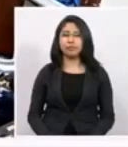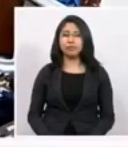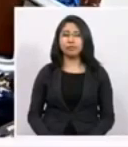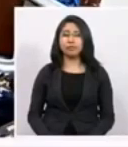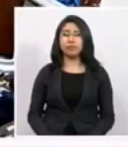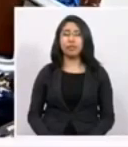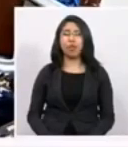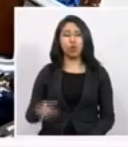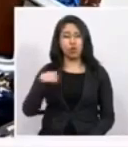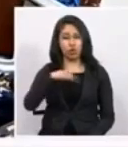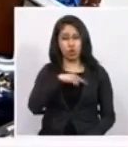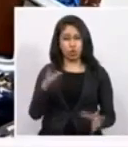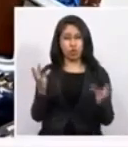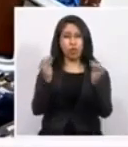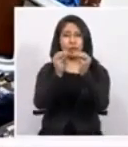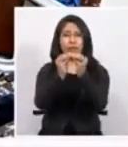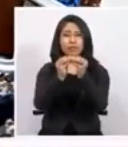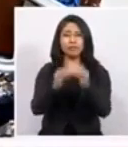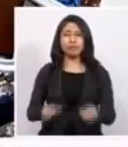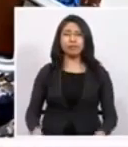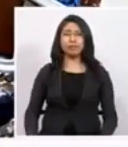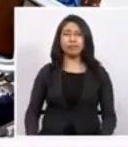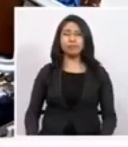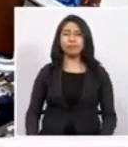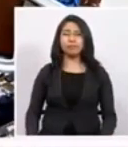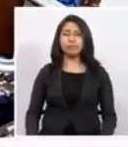Somos mayoría.